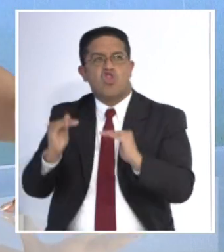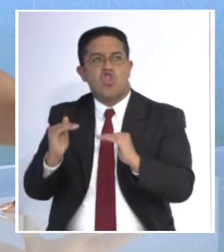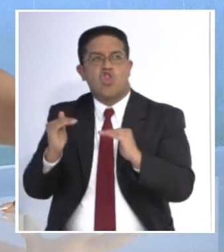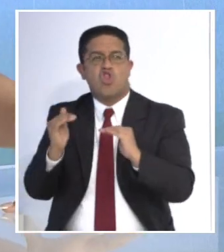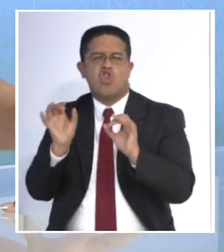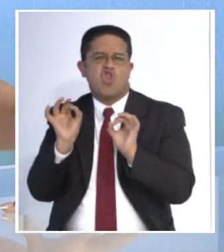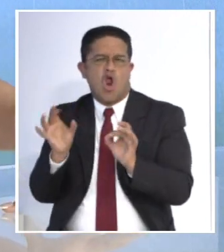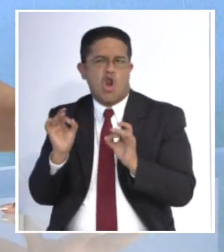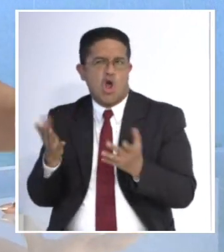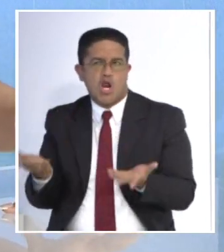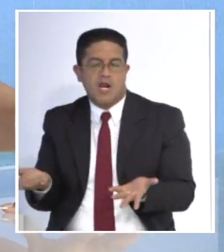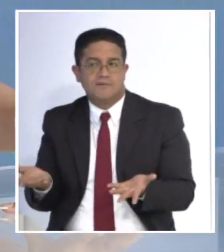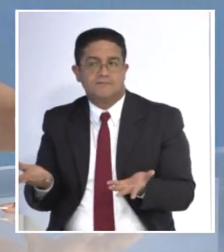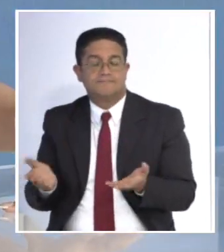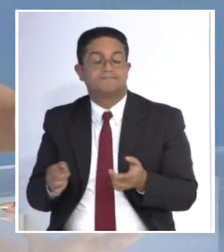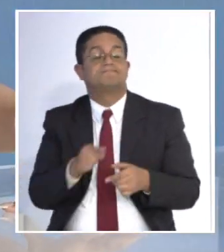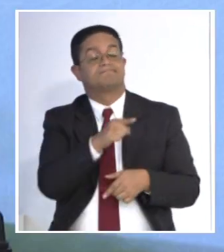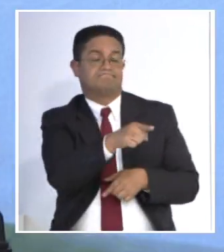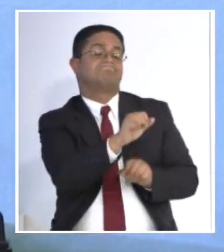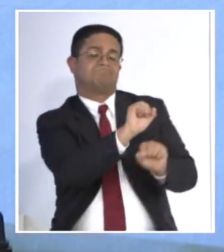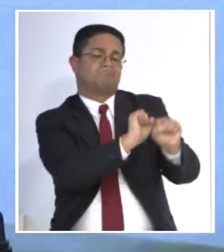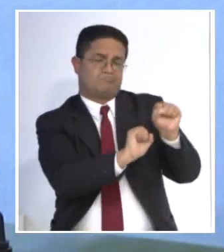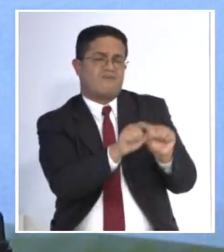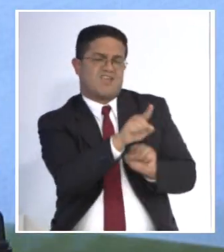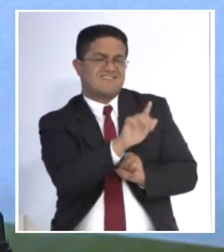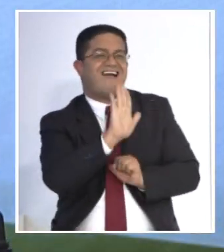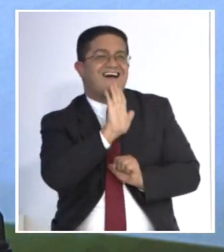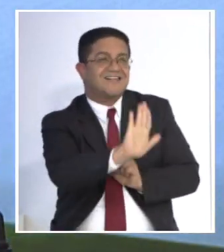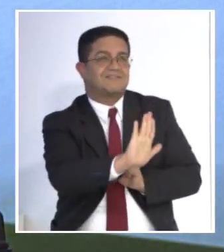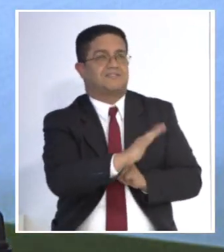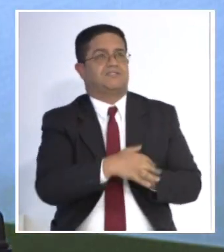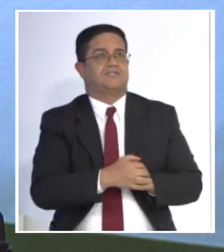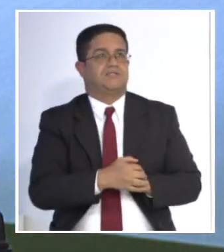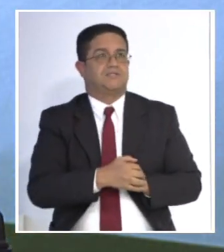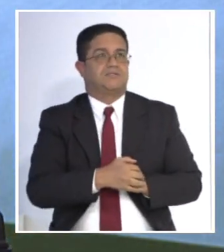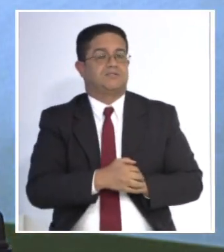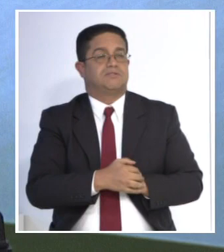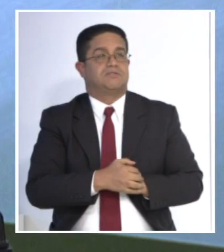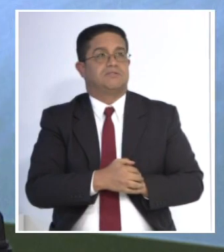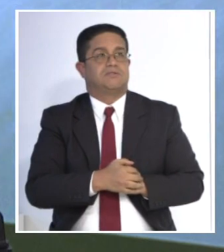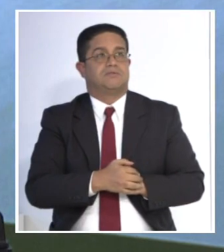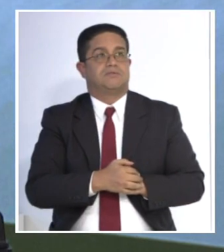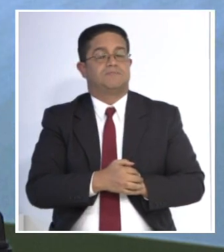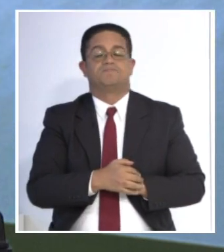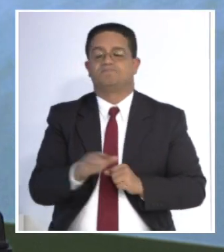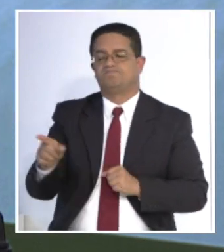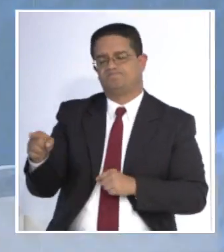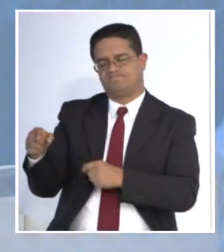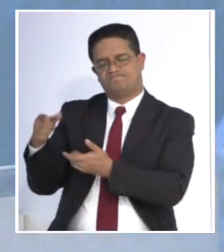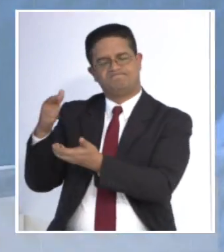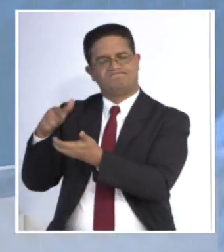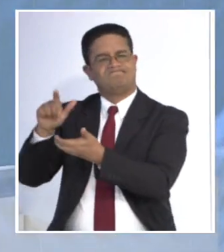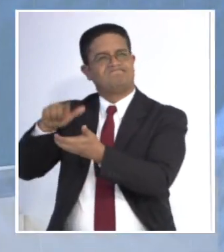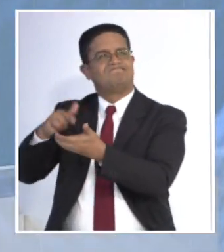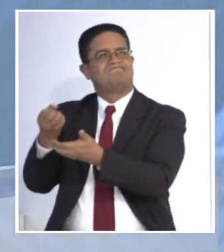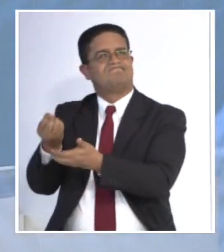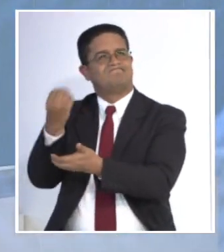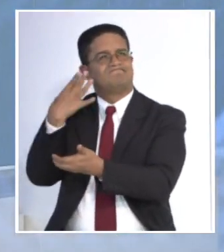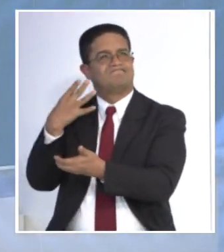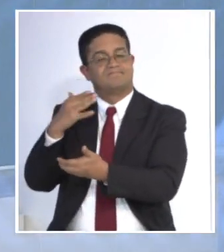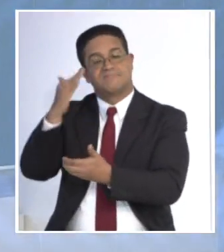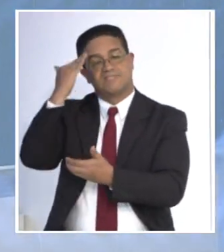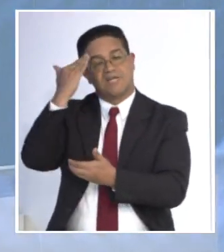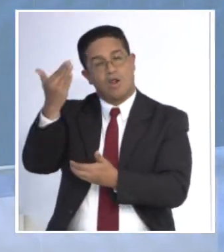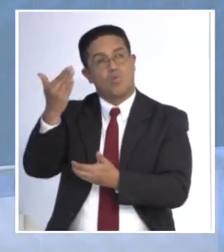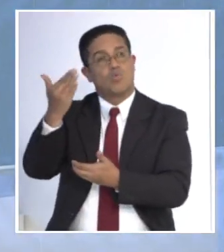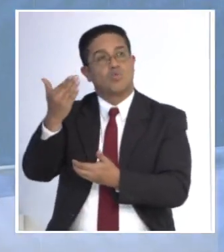el impacto? Básicamente se previene. Por acá nos dice, Cacalo, dice, saludos,